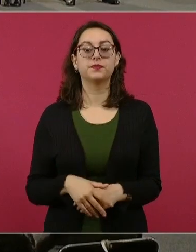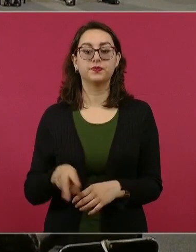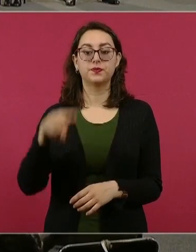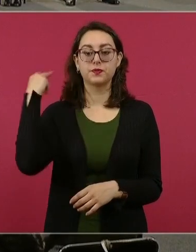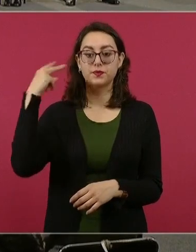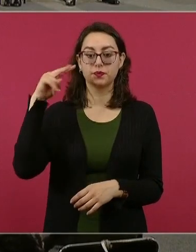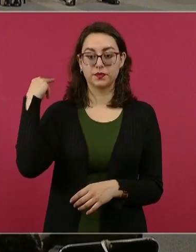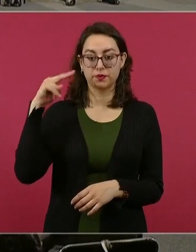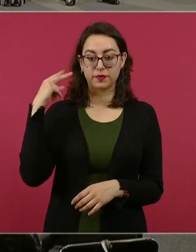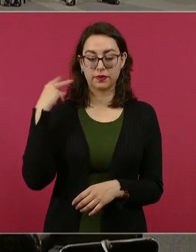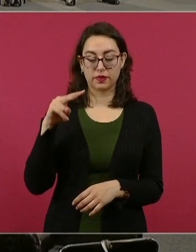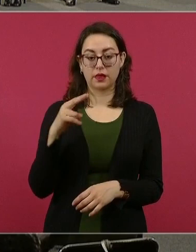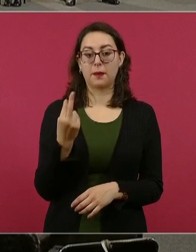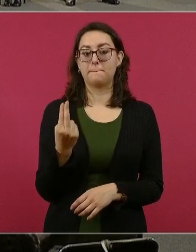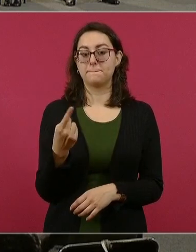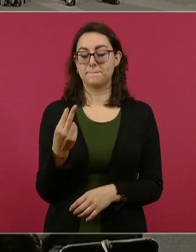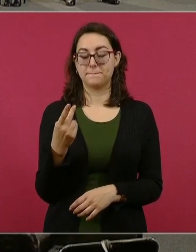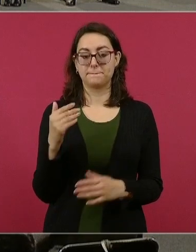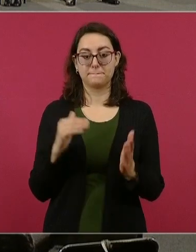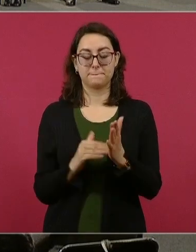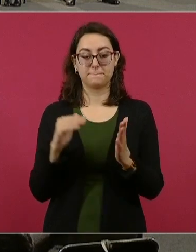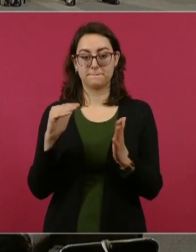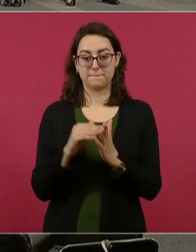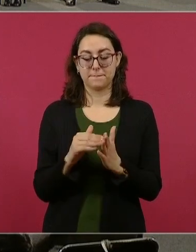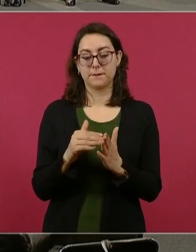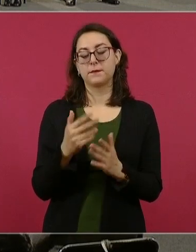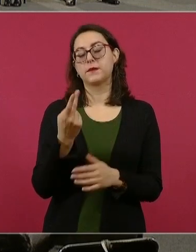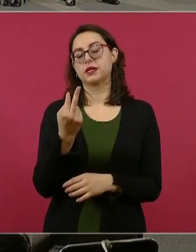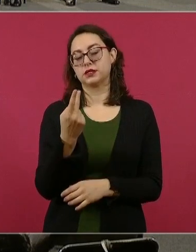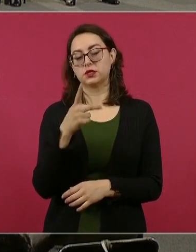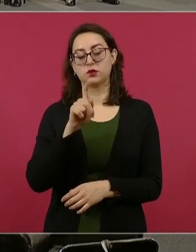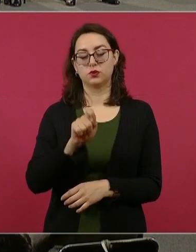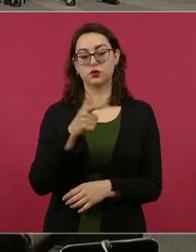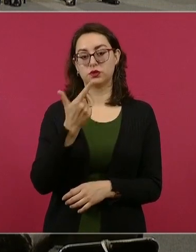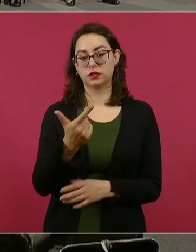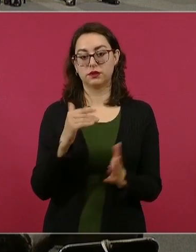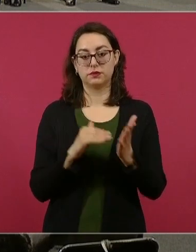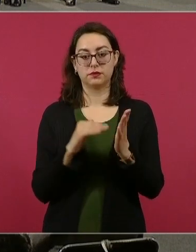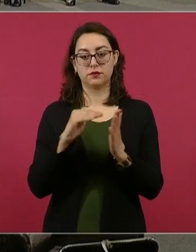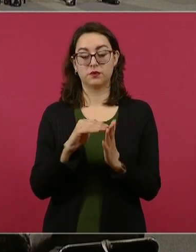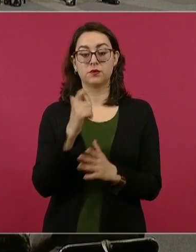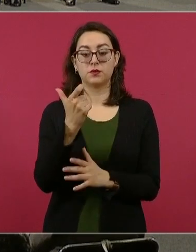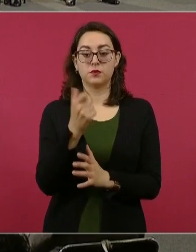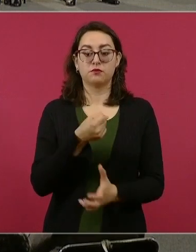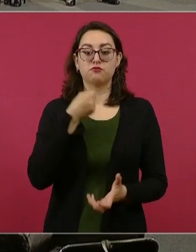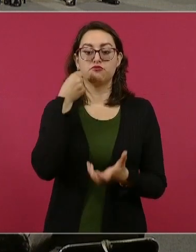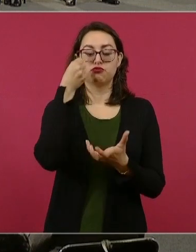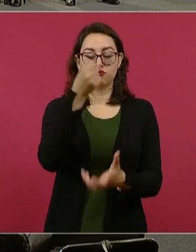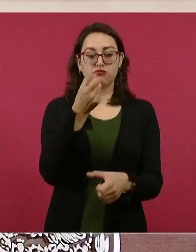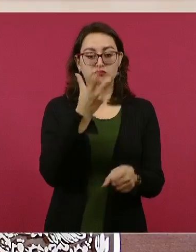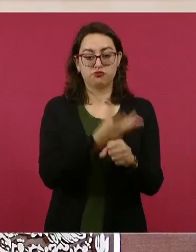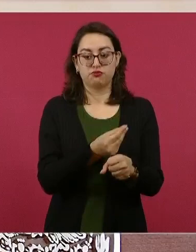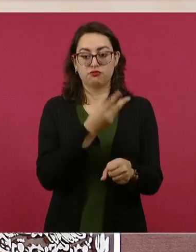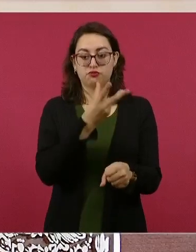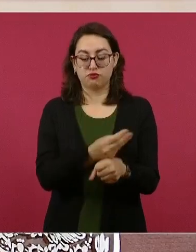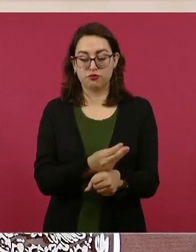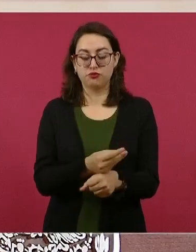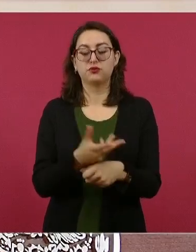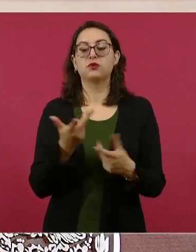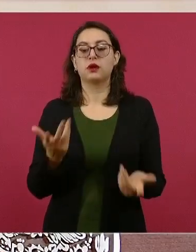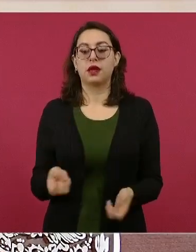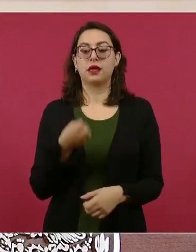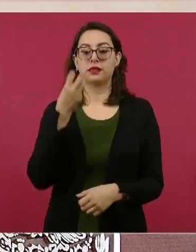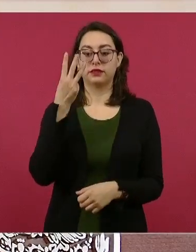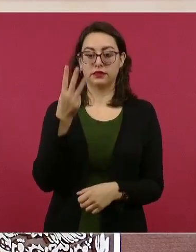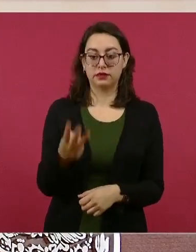ha sido de 25 millones de pesos, 25.7 millones de pesos en estas áreas de conservación, mantenimiento y rehabilitación, en